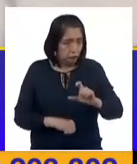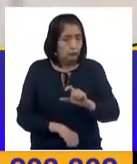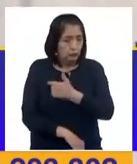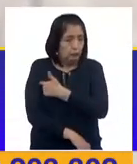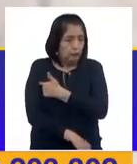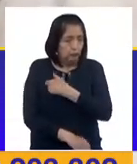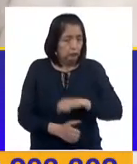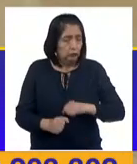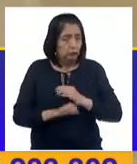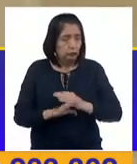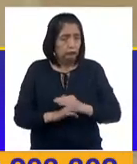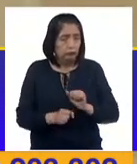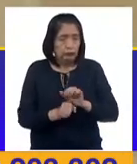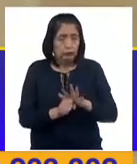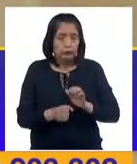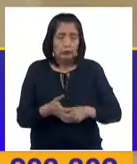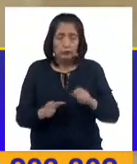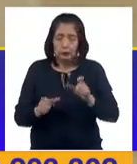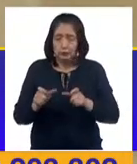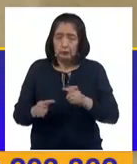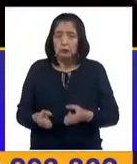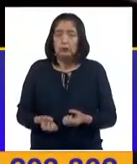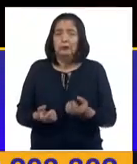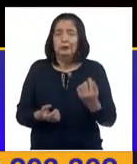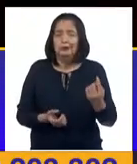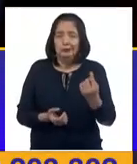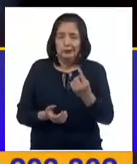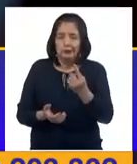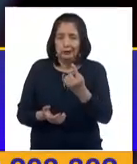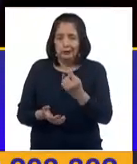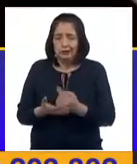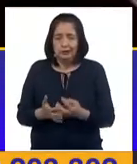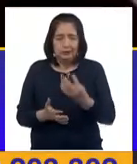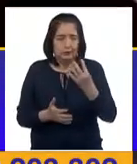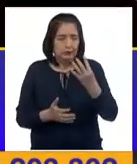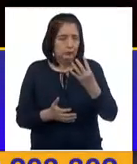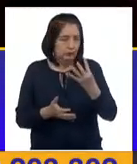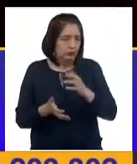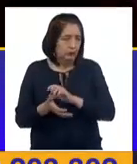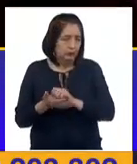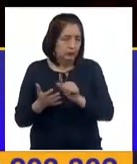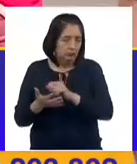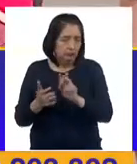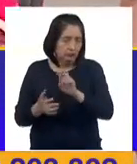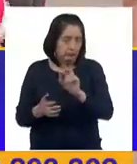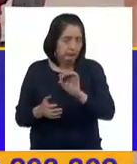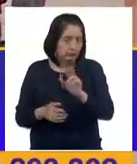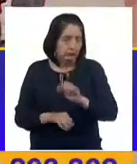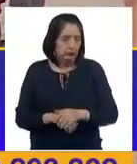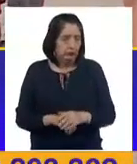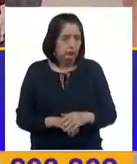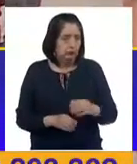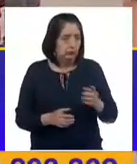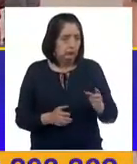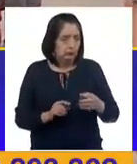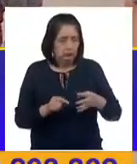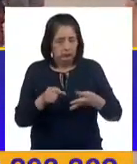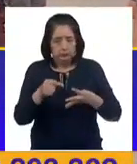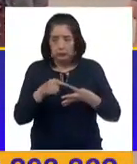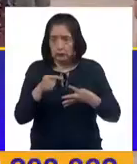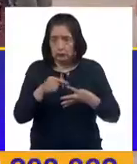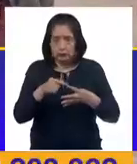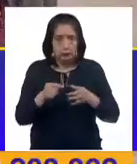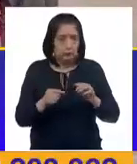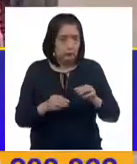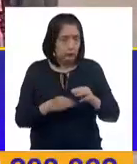la COVID-19 de la ciudadanía durante cada uno de los 4 trimestres del 2021. Mundo ideal, primer trimestre.